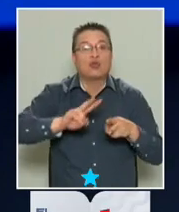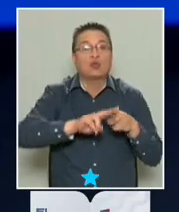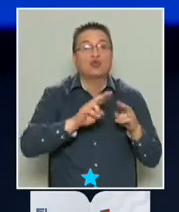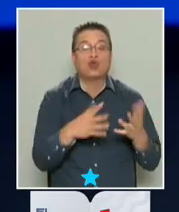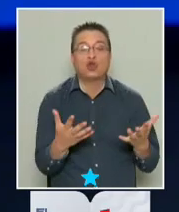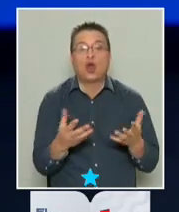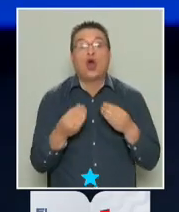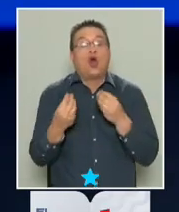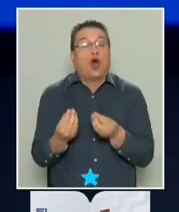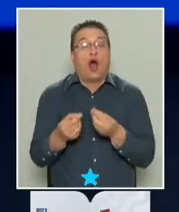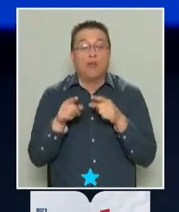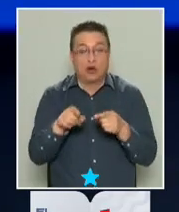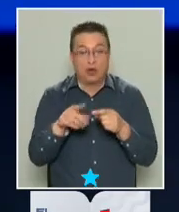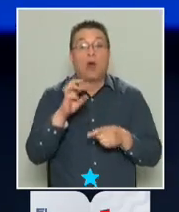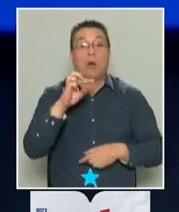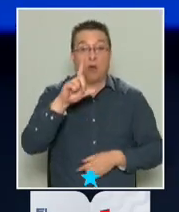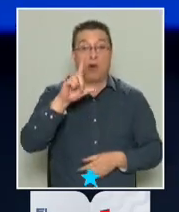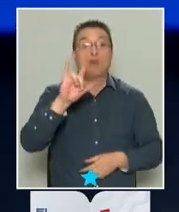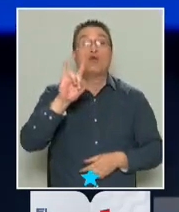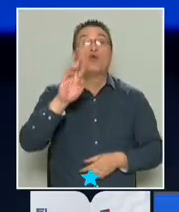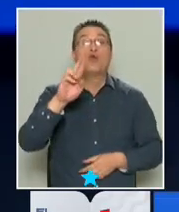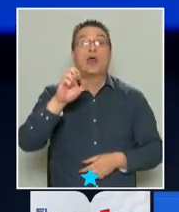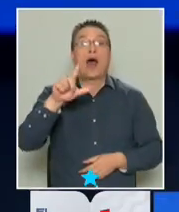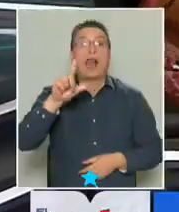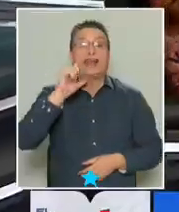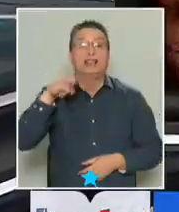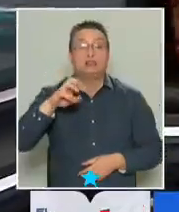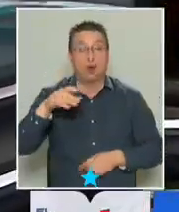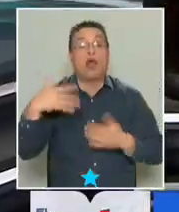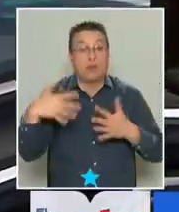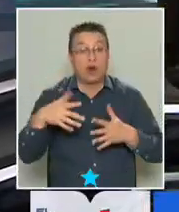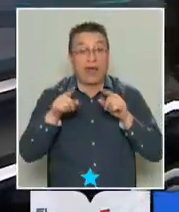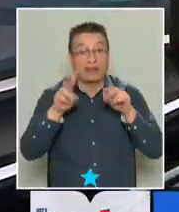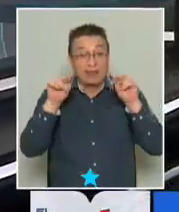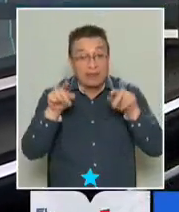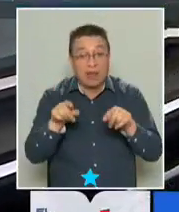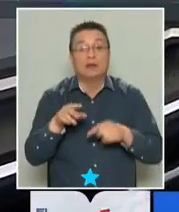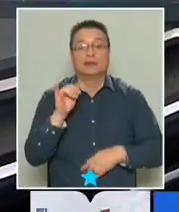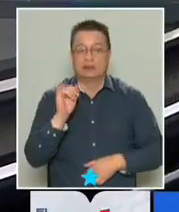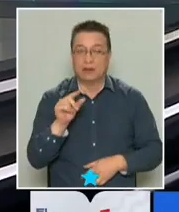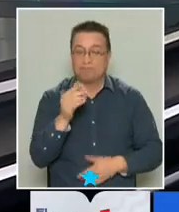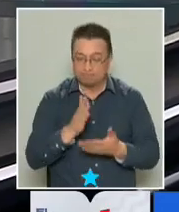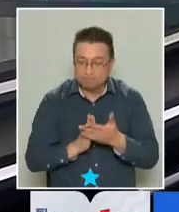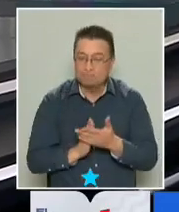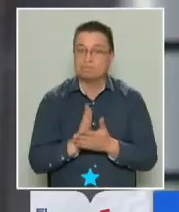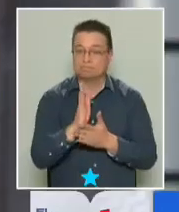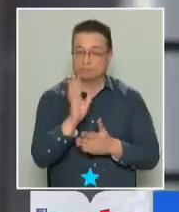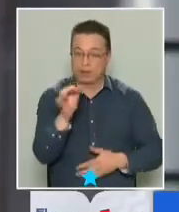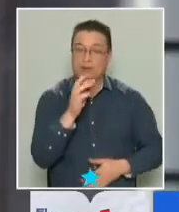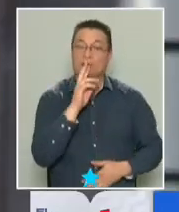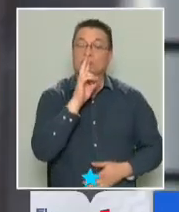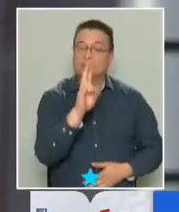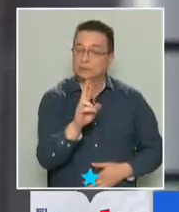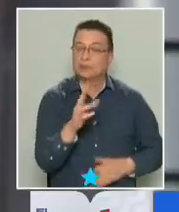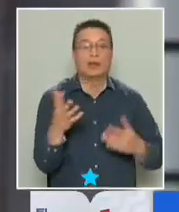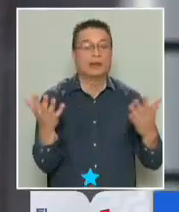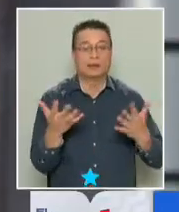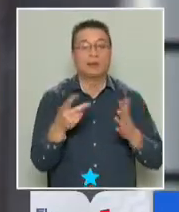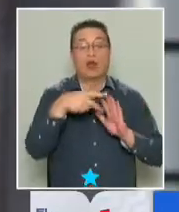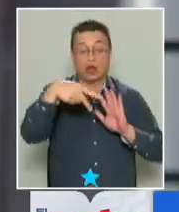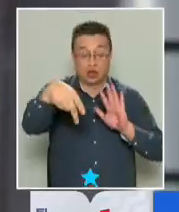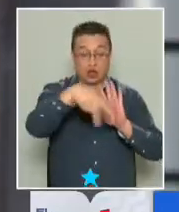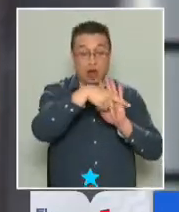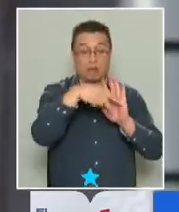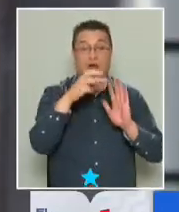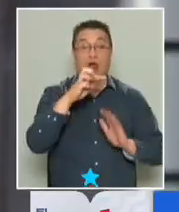bien relevante en este pluralismo en estos sistemas de justicia que se ha establecido tal vez partir diciendo que esta norma sobre